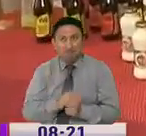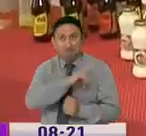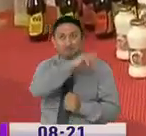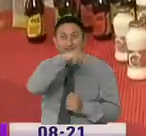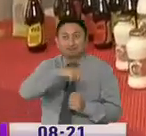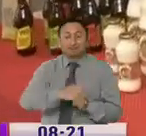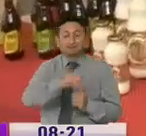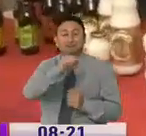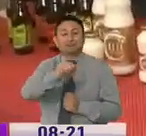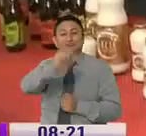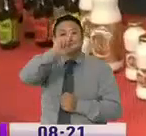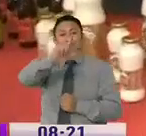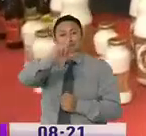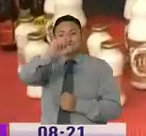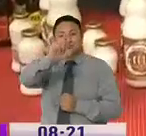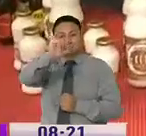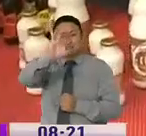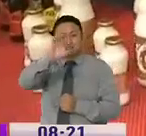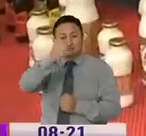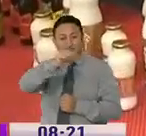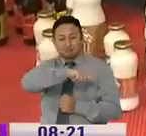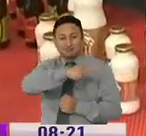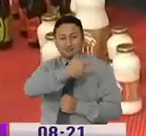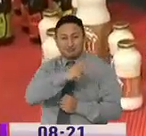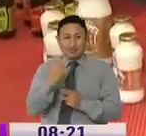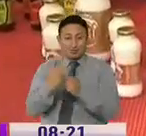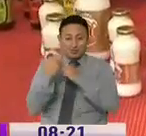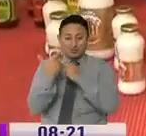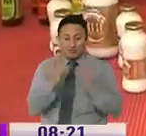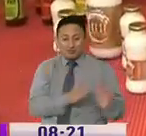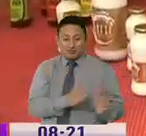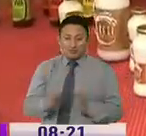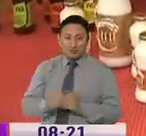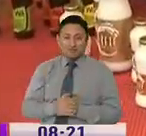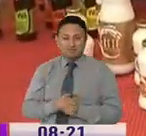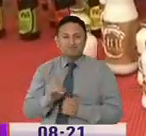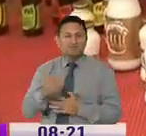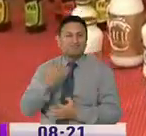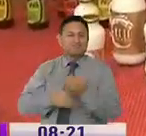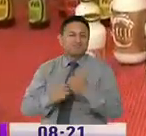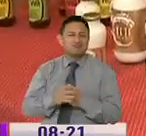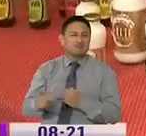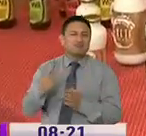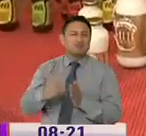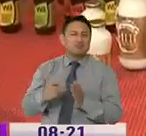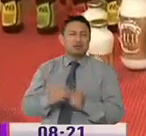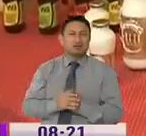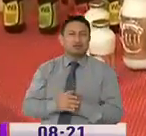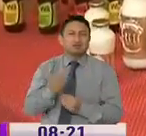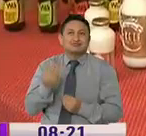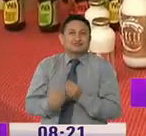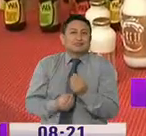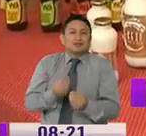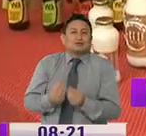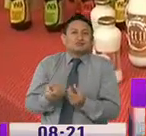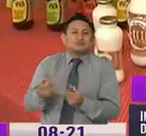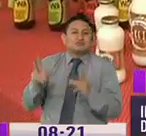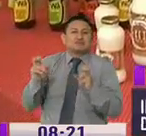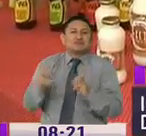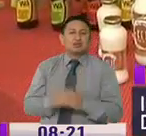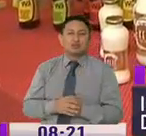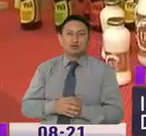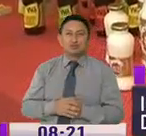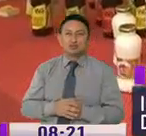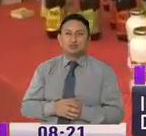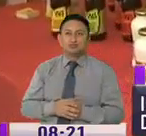con Alexis Guerrero, ella es la organizadora de este Gran Bazar y nos va a contar un poco más sobre de qué trata,